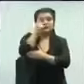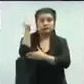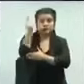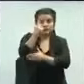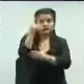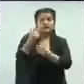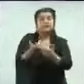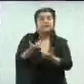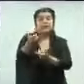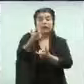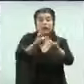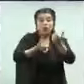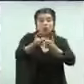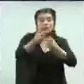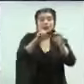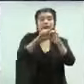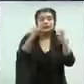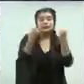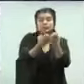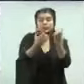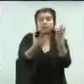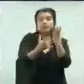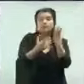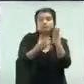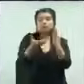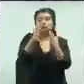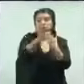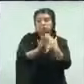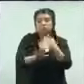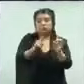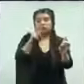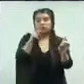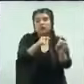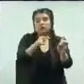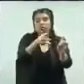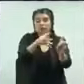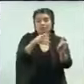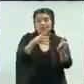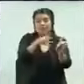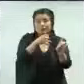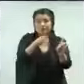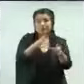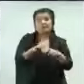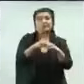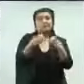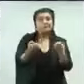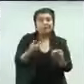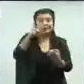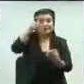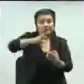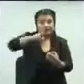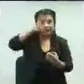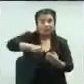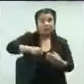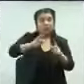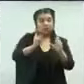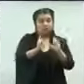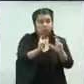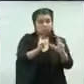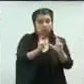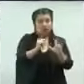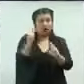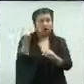de maquinaria es que esa maquinaria luego se vuelve objeto de depredación. Entonces, sí tenemos que garantizar eso, está usted